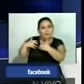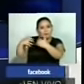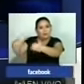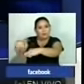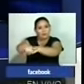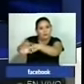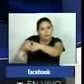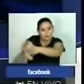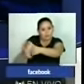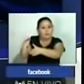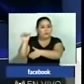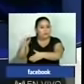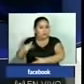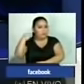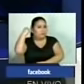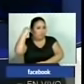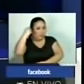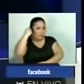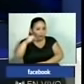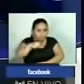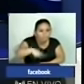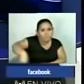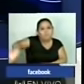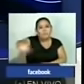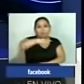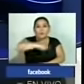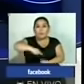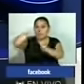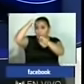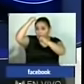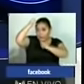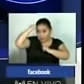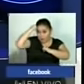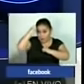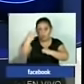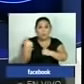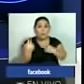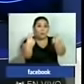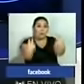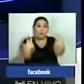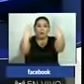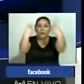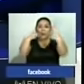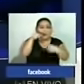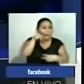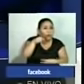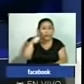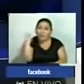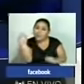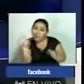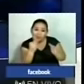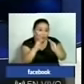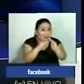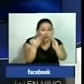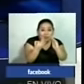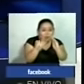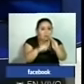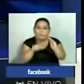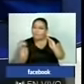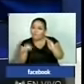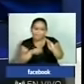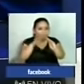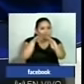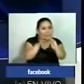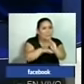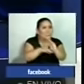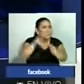y es importante siempre hacer la conciencia a todos los salvadoreños que nos están viendo que si no es necesario, no salgan de su casa.